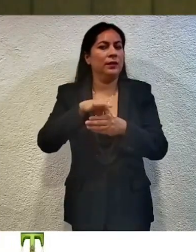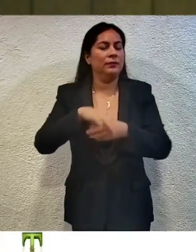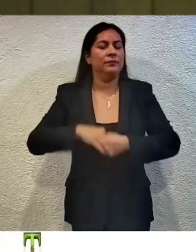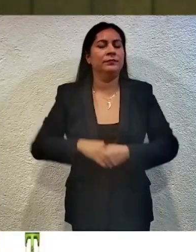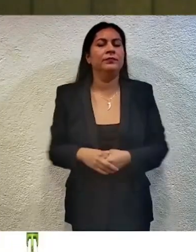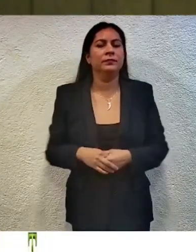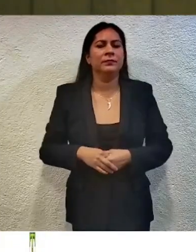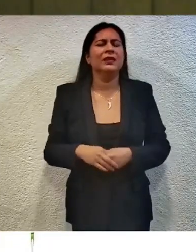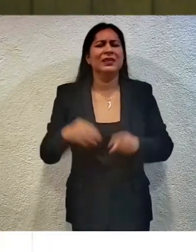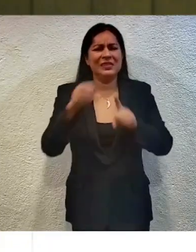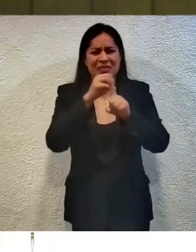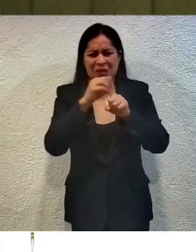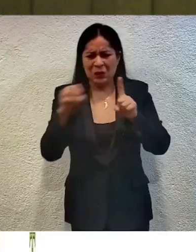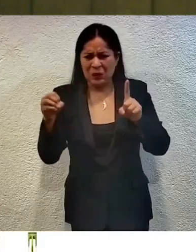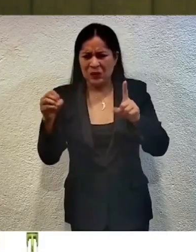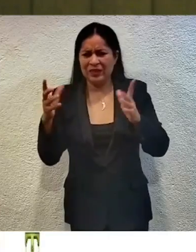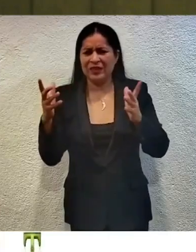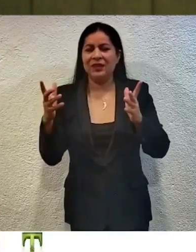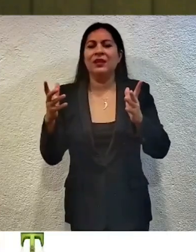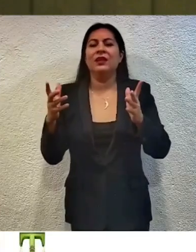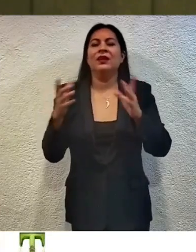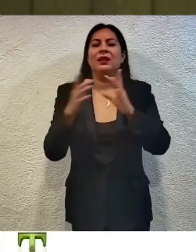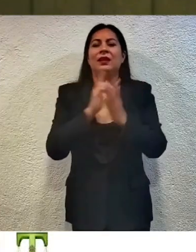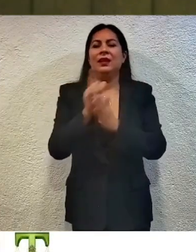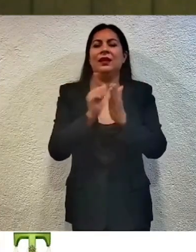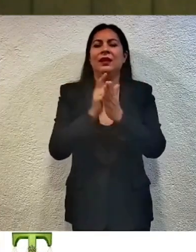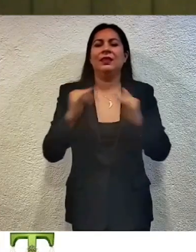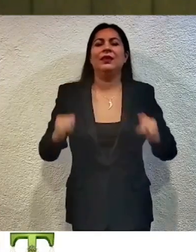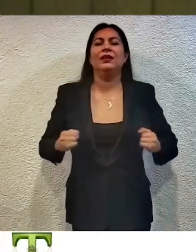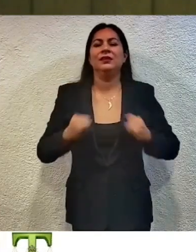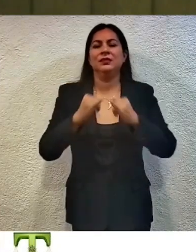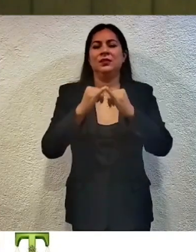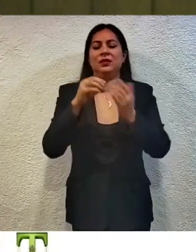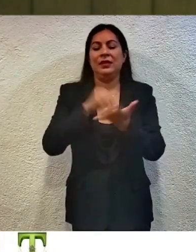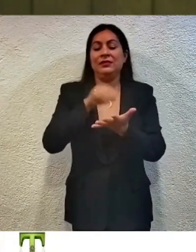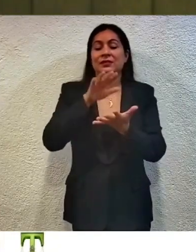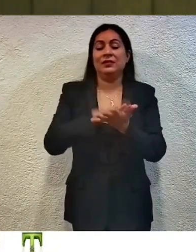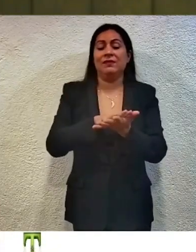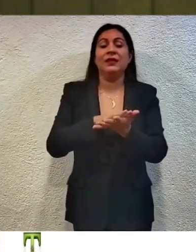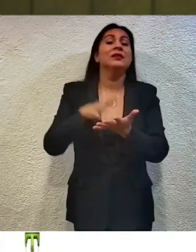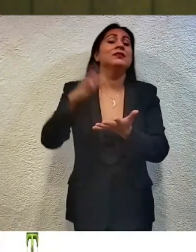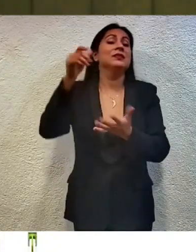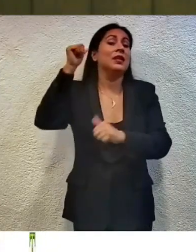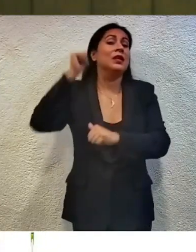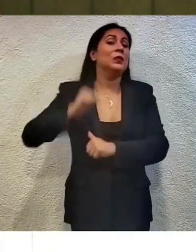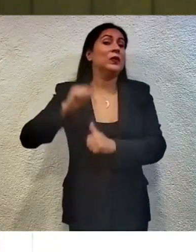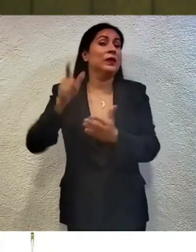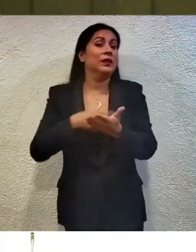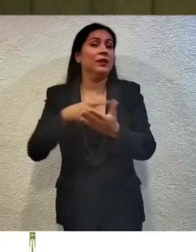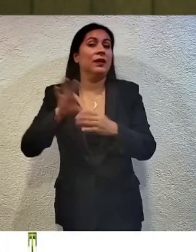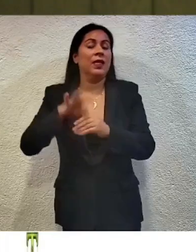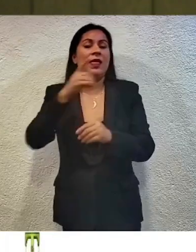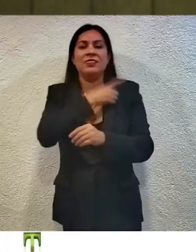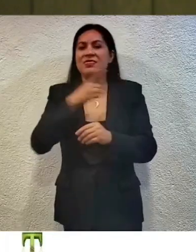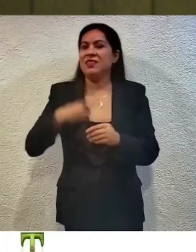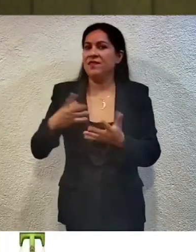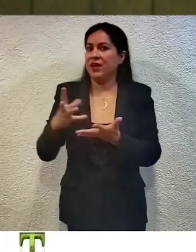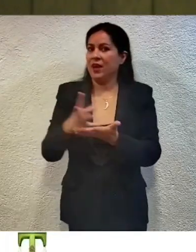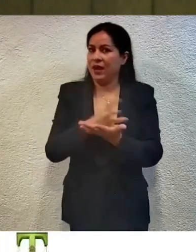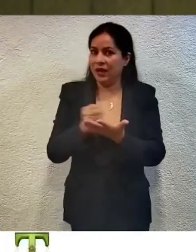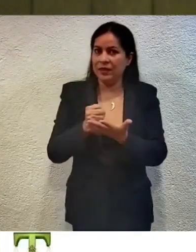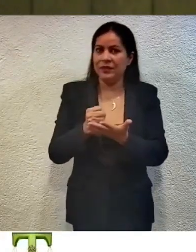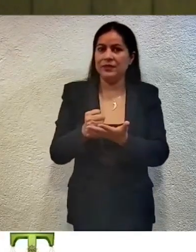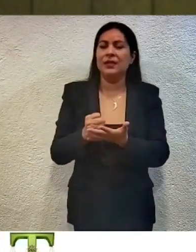En ese orden, la referida Ley de Instituciones establece que la autoridad electoral deberá garantizar